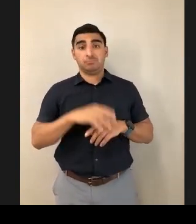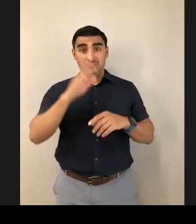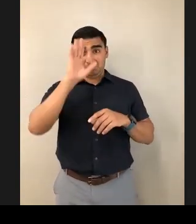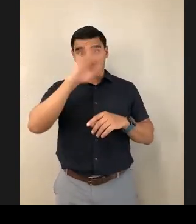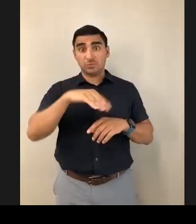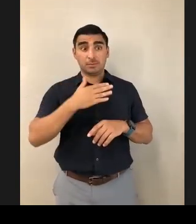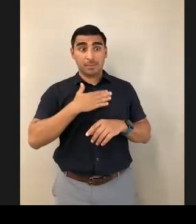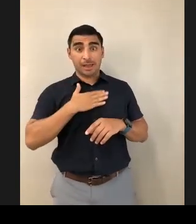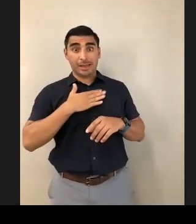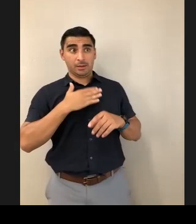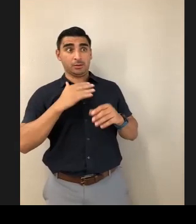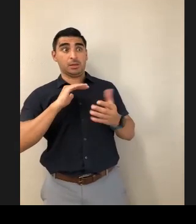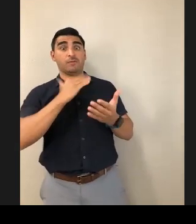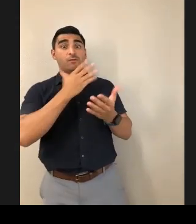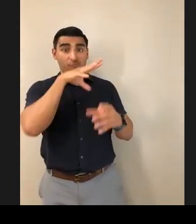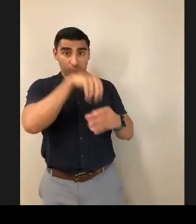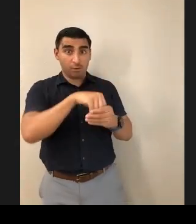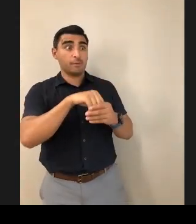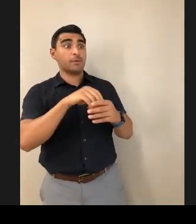policía.